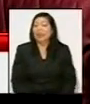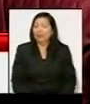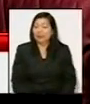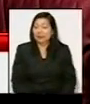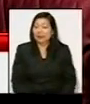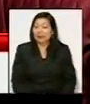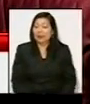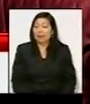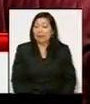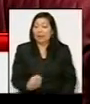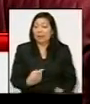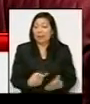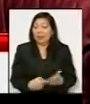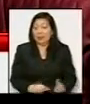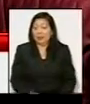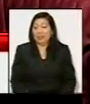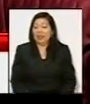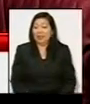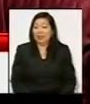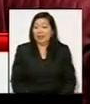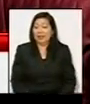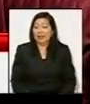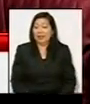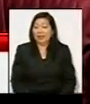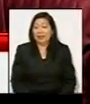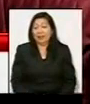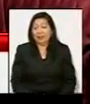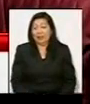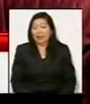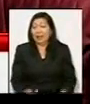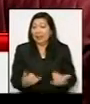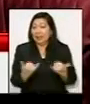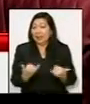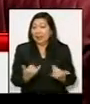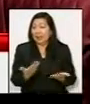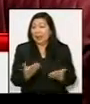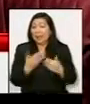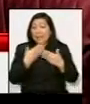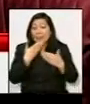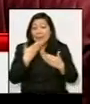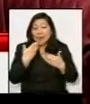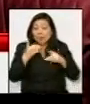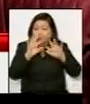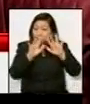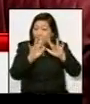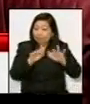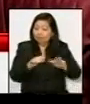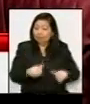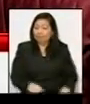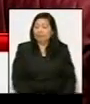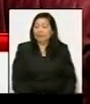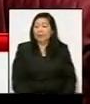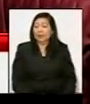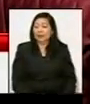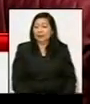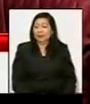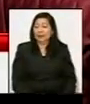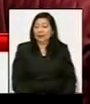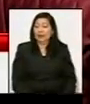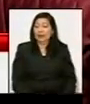corresponde por eso creo presidente aquí y aquí hay que mejorar esa redacción y en ese sentido